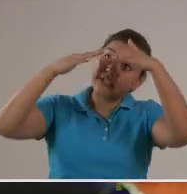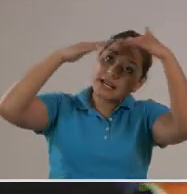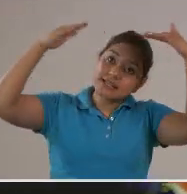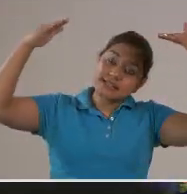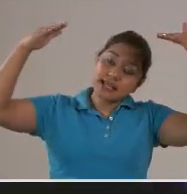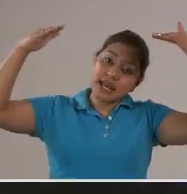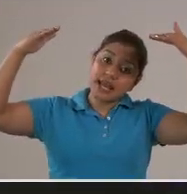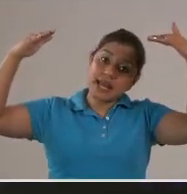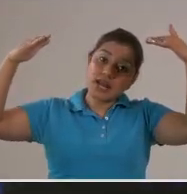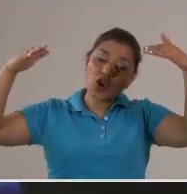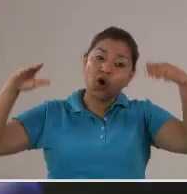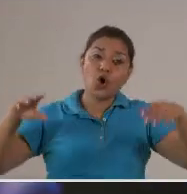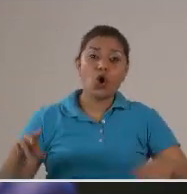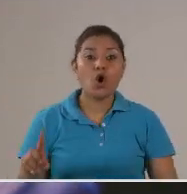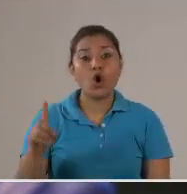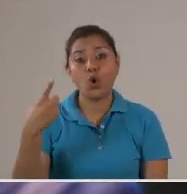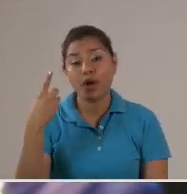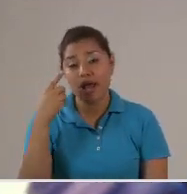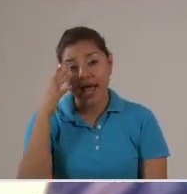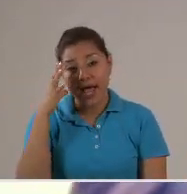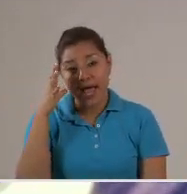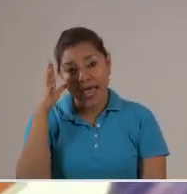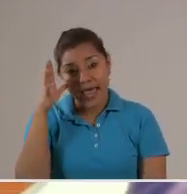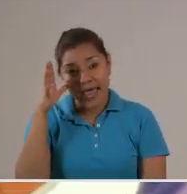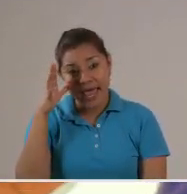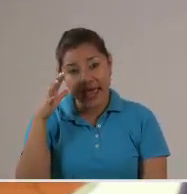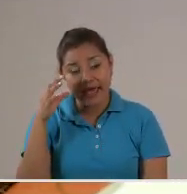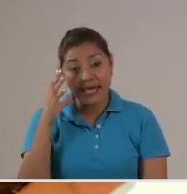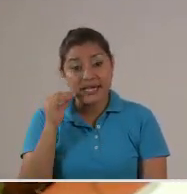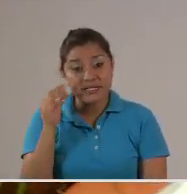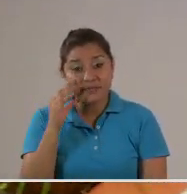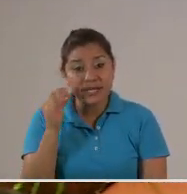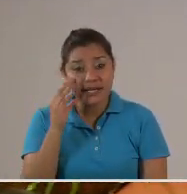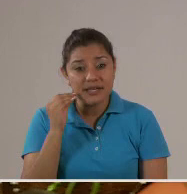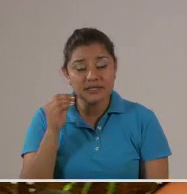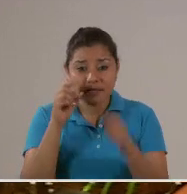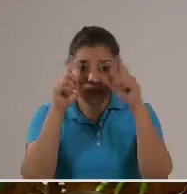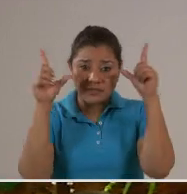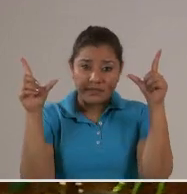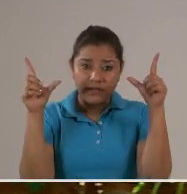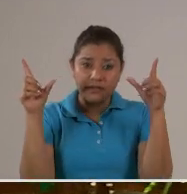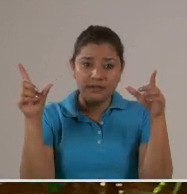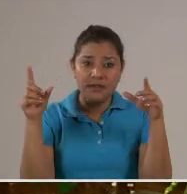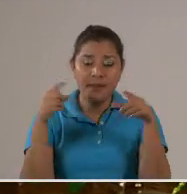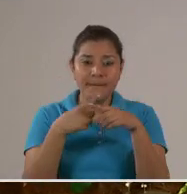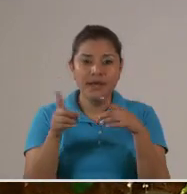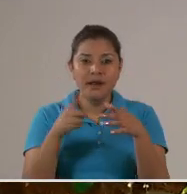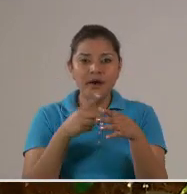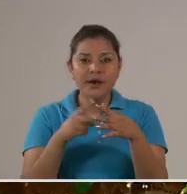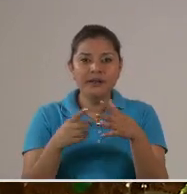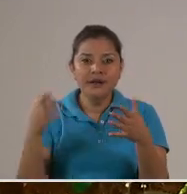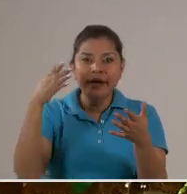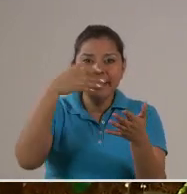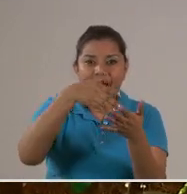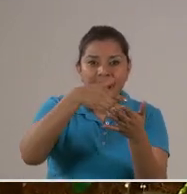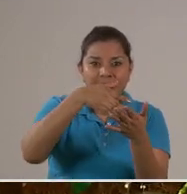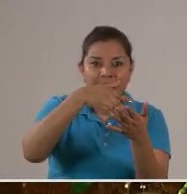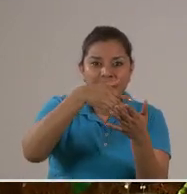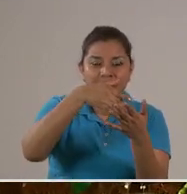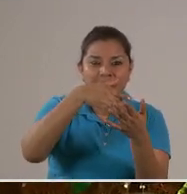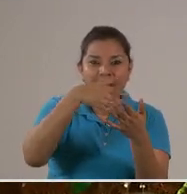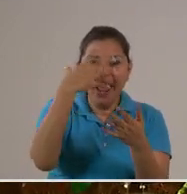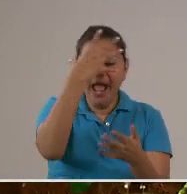preciosa experiencia que vieron los apóstoles pero de repente os se fueron al aposento alto y el espíritu